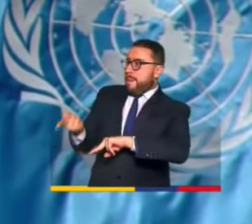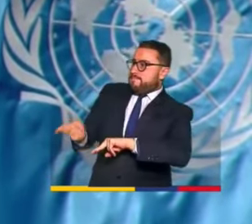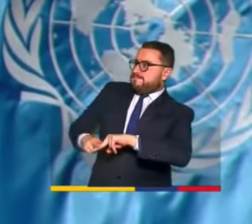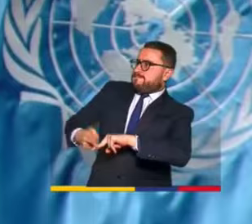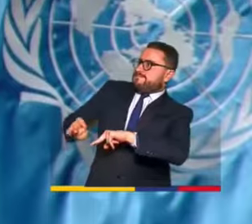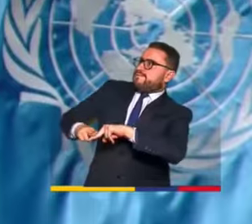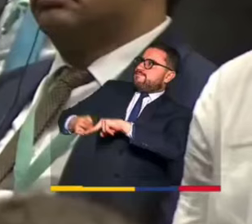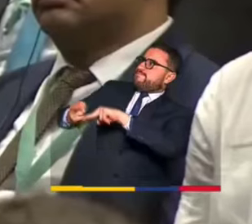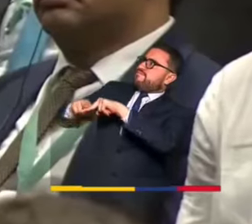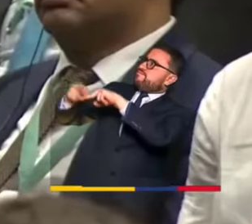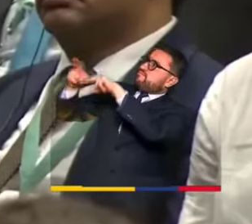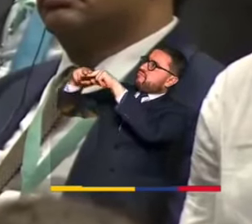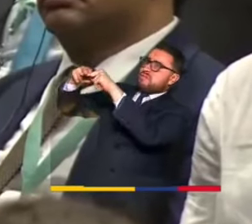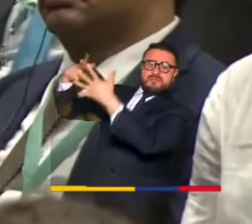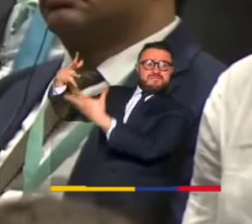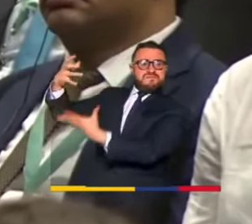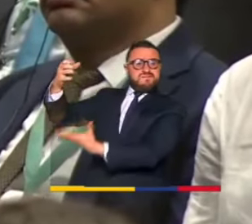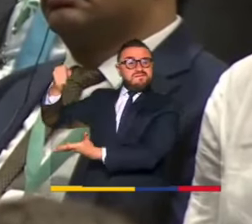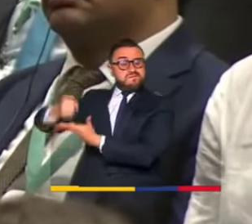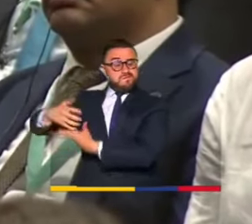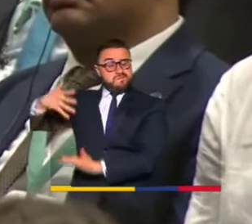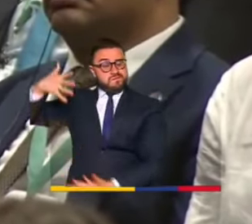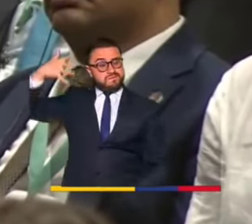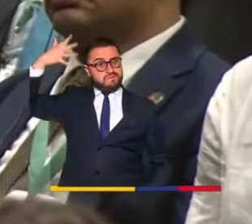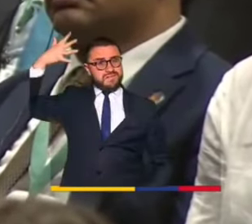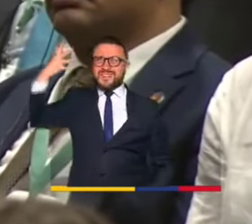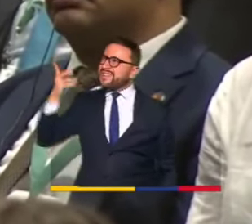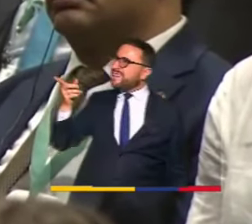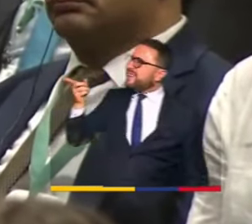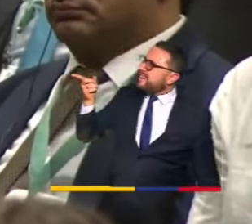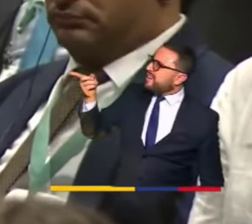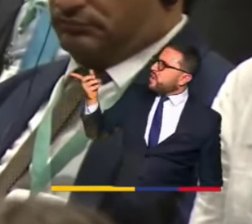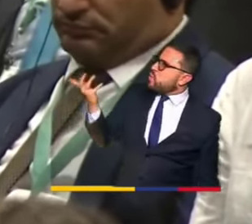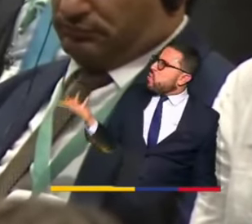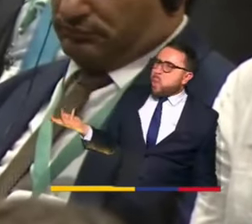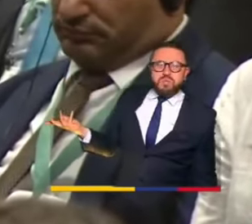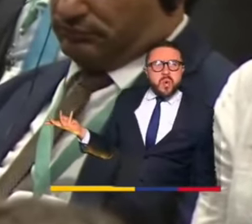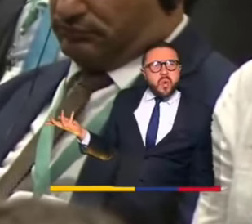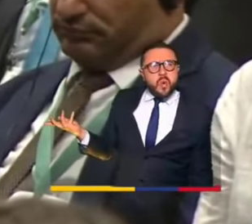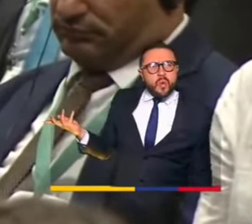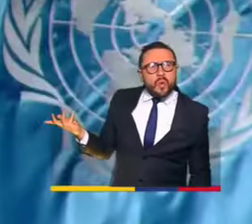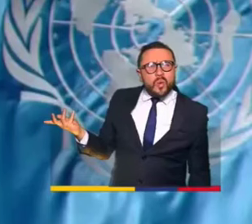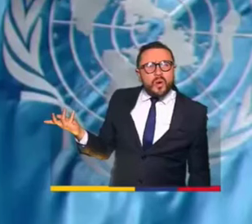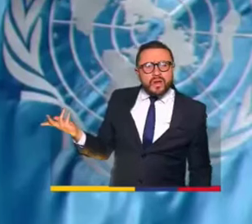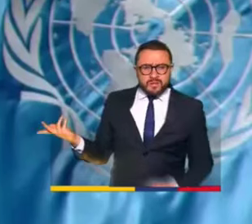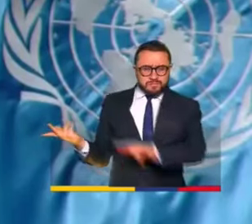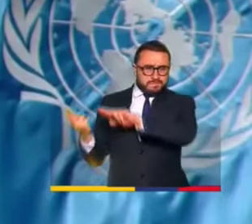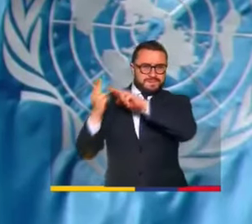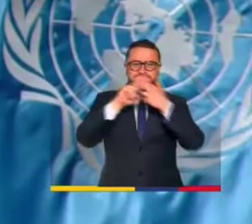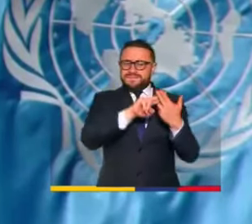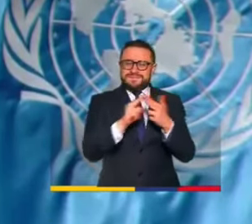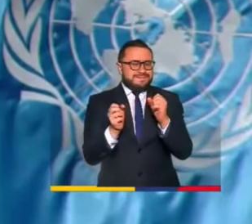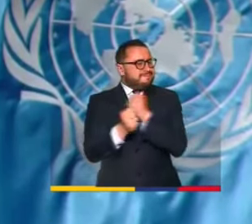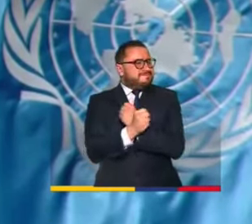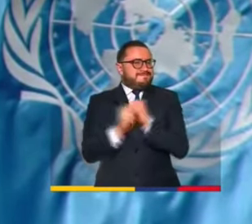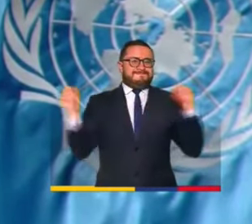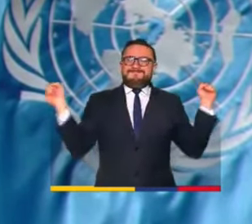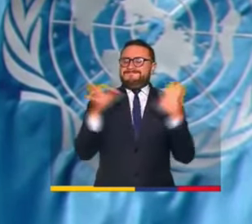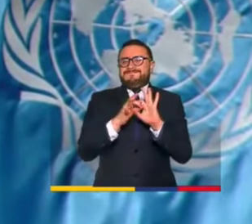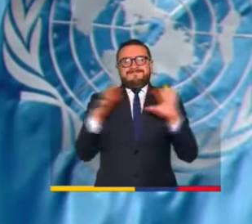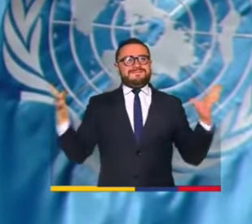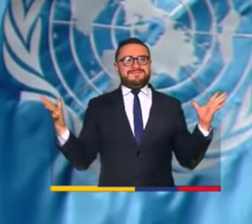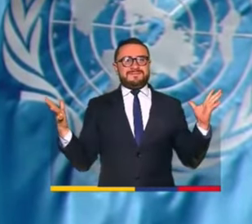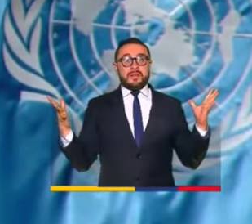ganancias y llenan las hambres de la codicia. Por aquí, ligar